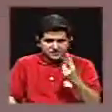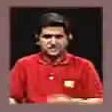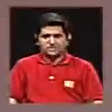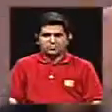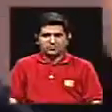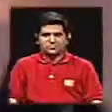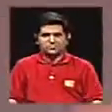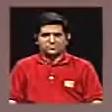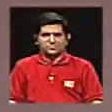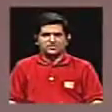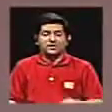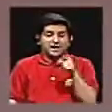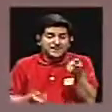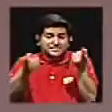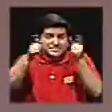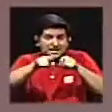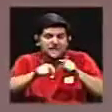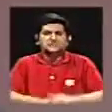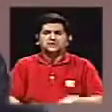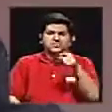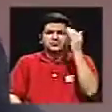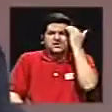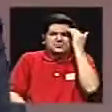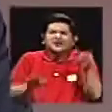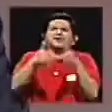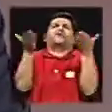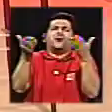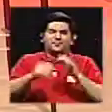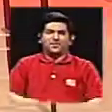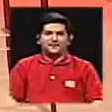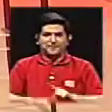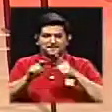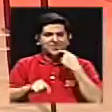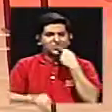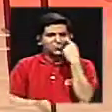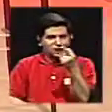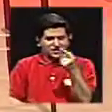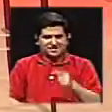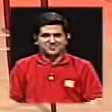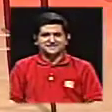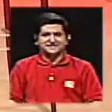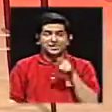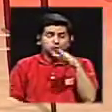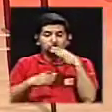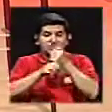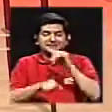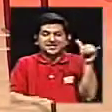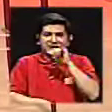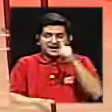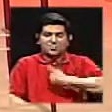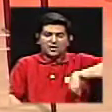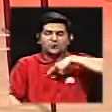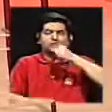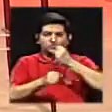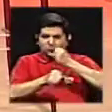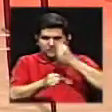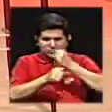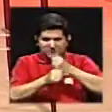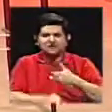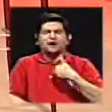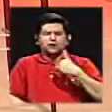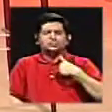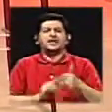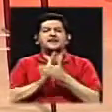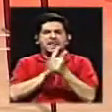resuelve particularmente. Claro, no lo saben ustedes. Rolando, pero digamos, lo que usted está planteando, usted está diciendo, bueno, hagan ustedes también lo que nosotros estamos haciendo porque tenemos